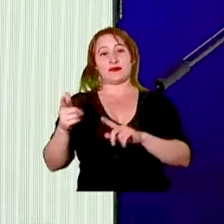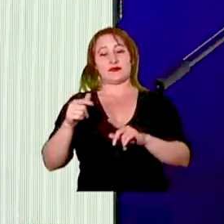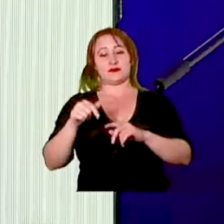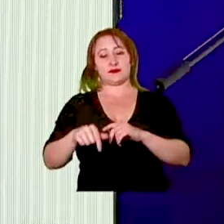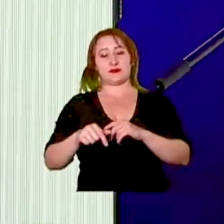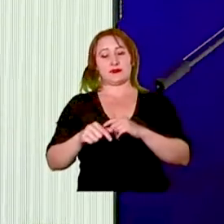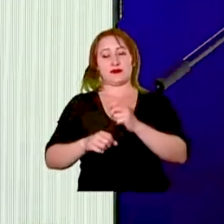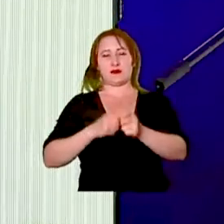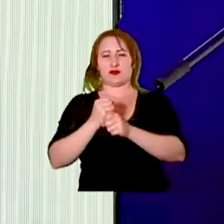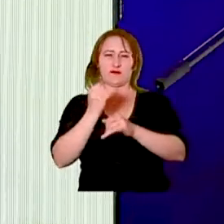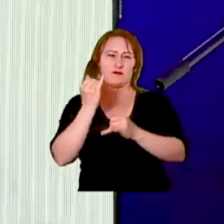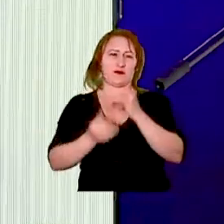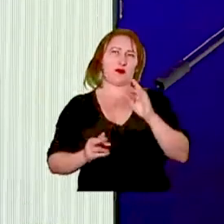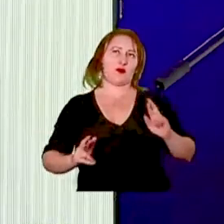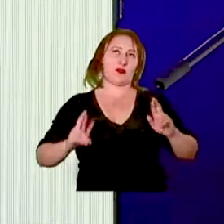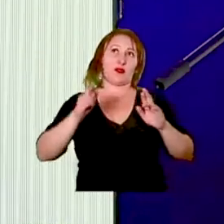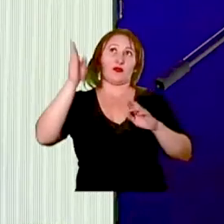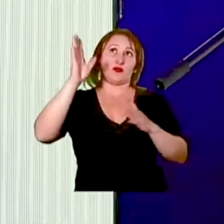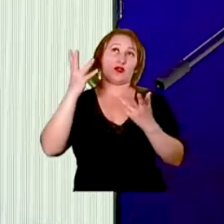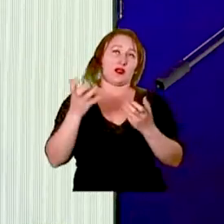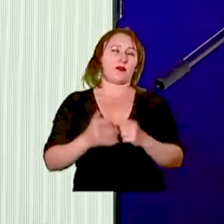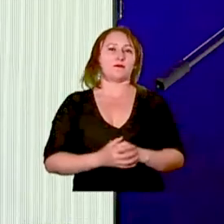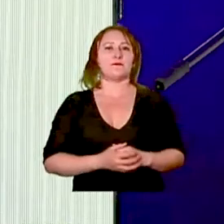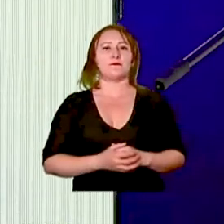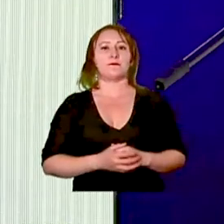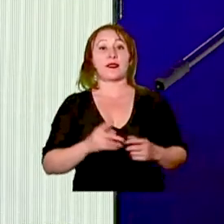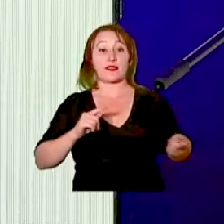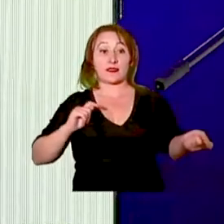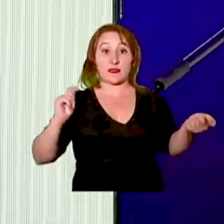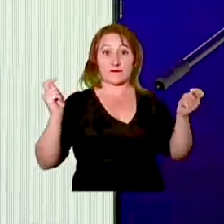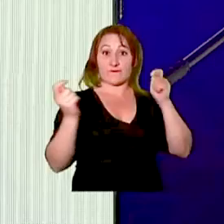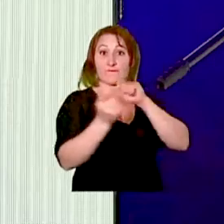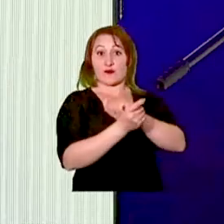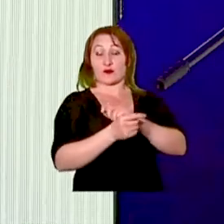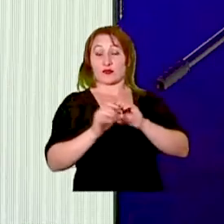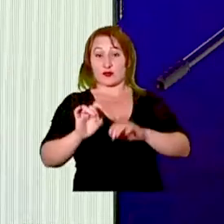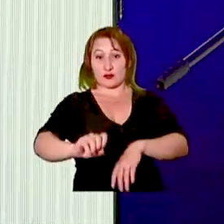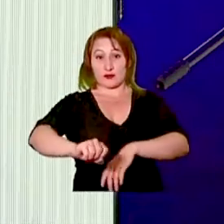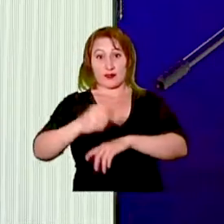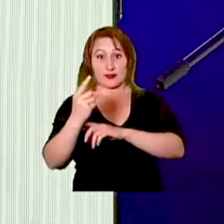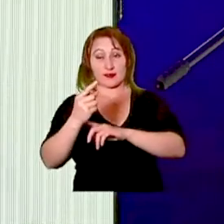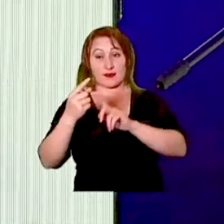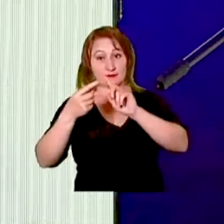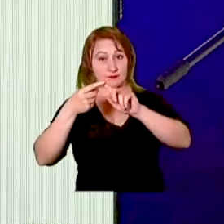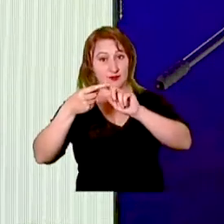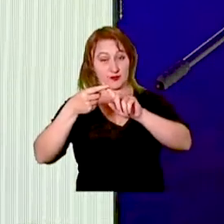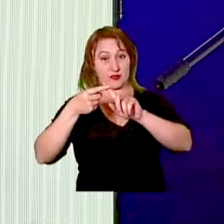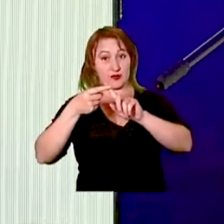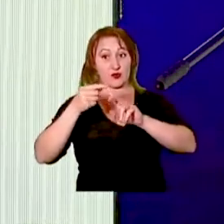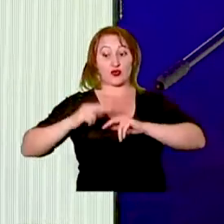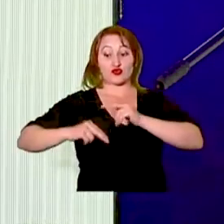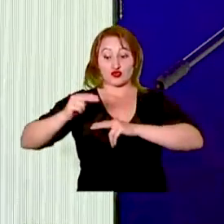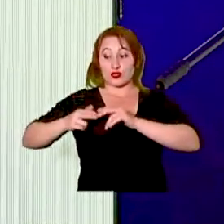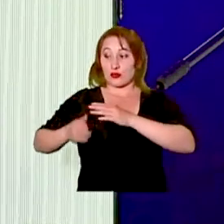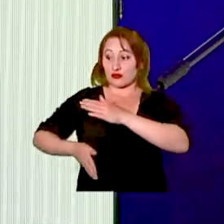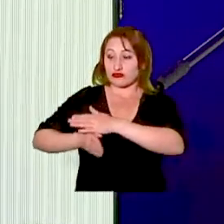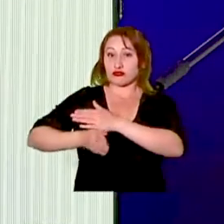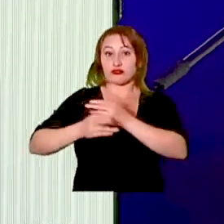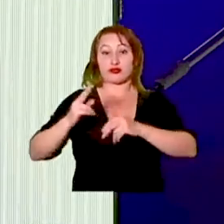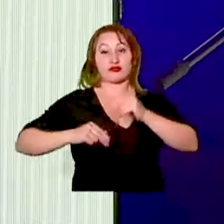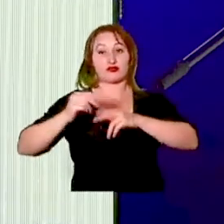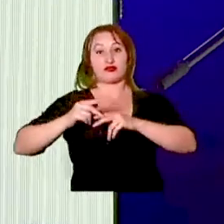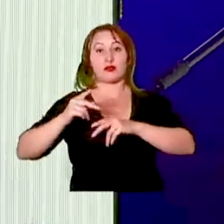este fin de año, si Dios quiere. Uno, la transformación digital, construyendo sobre lo construido. Eso viene con un proyecto